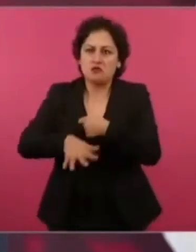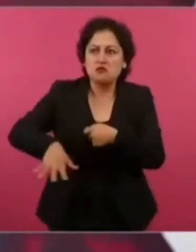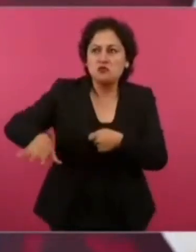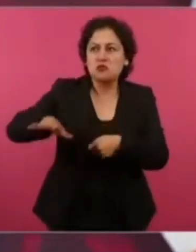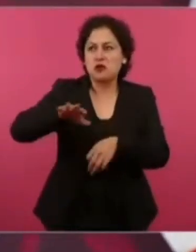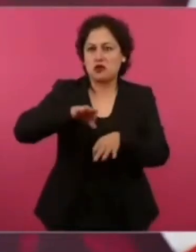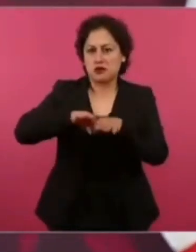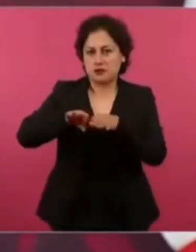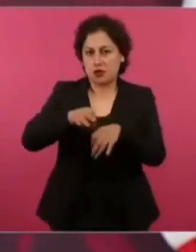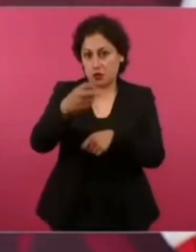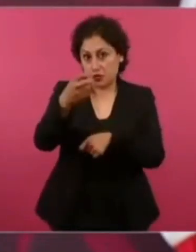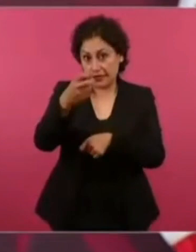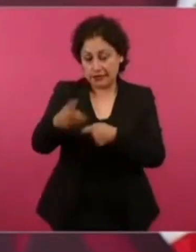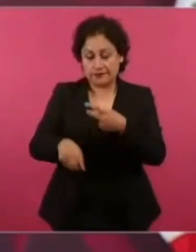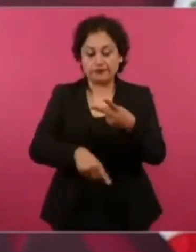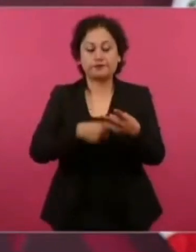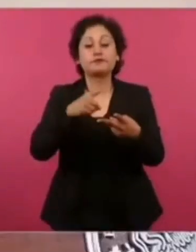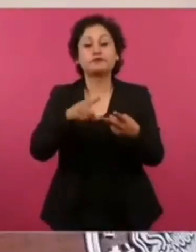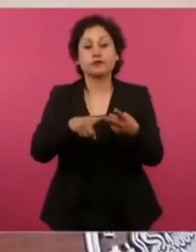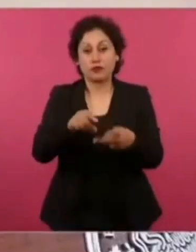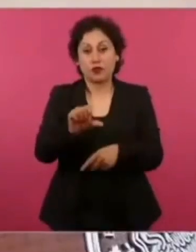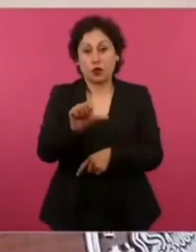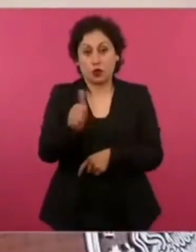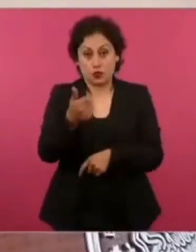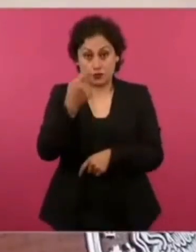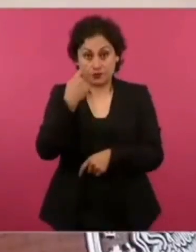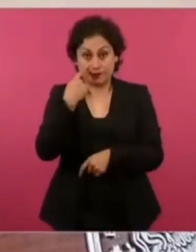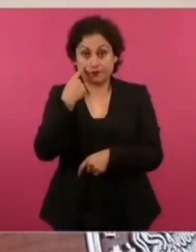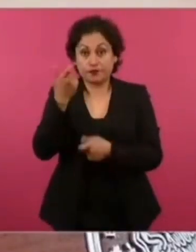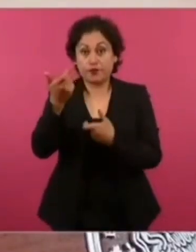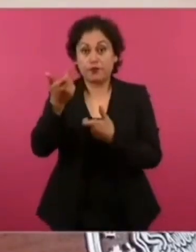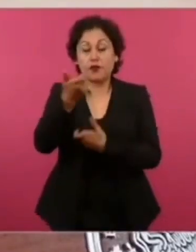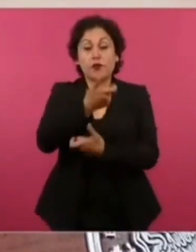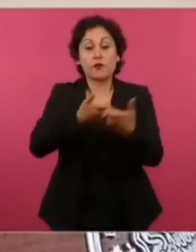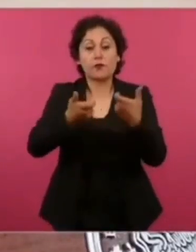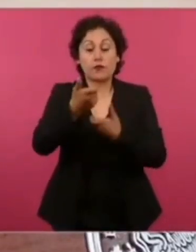Lo otro, la economía informal,